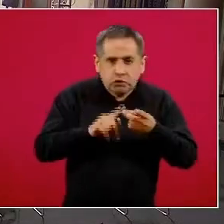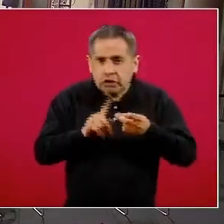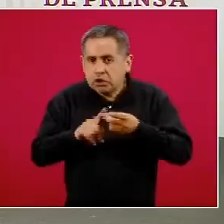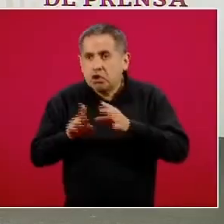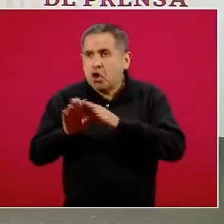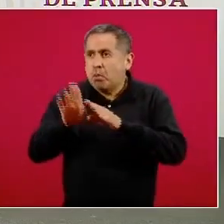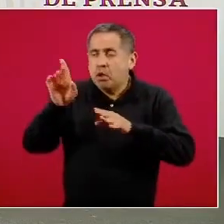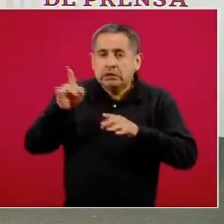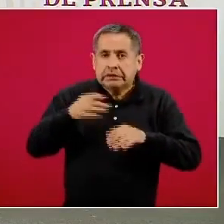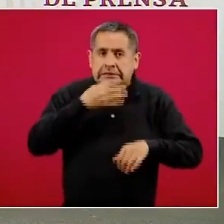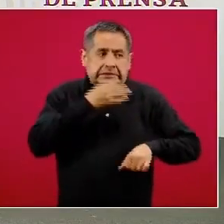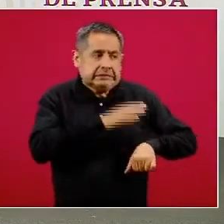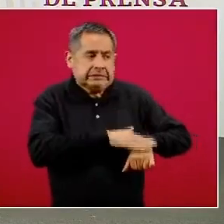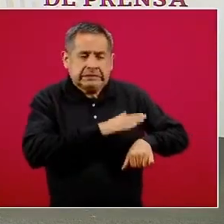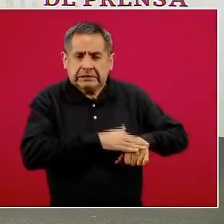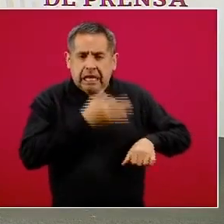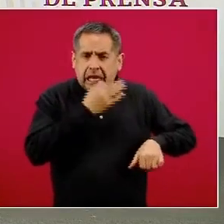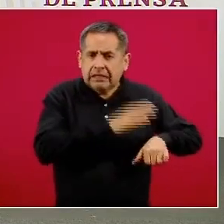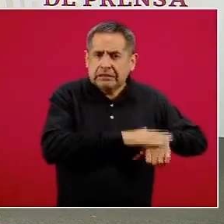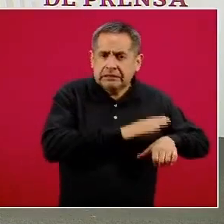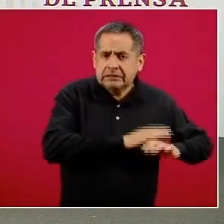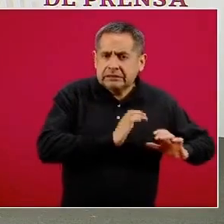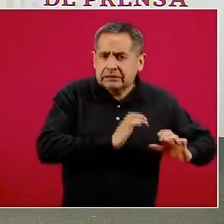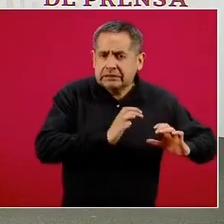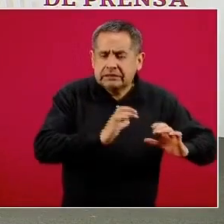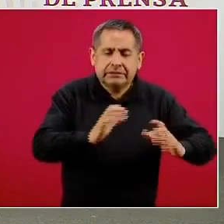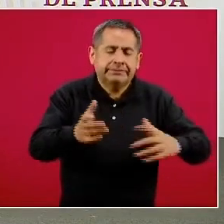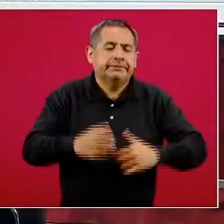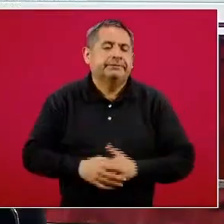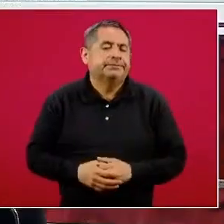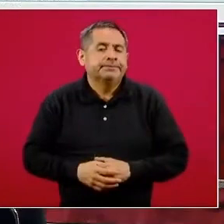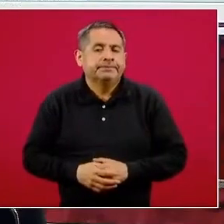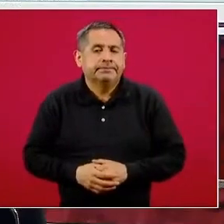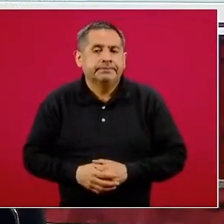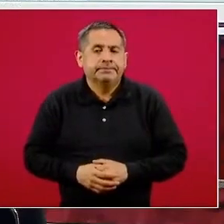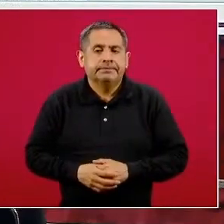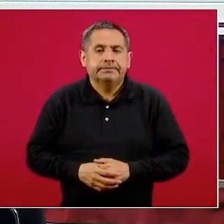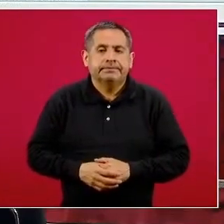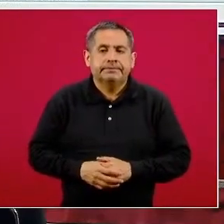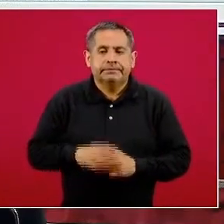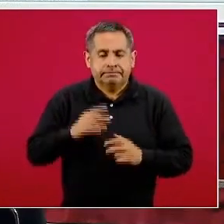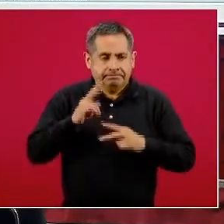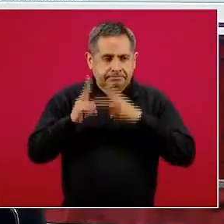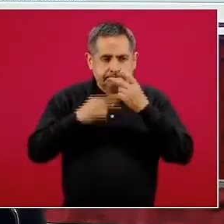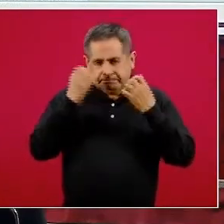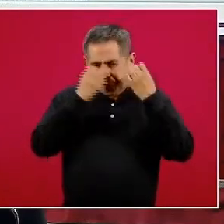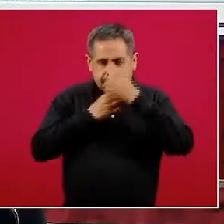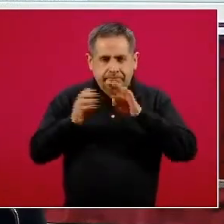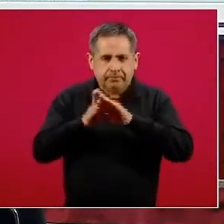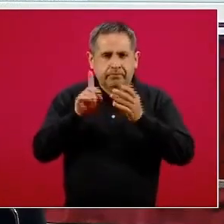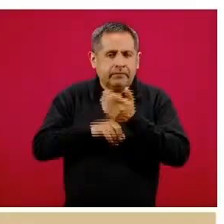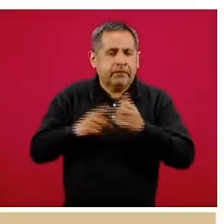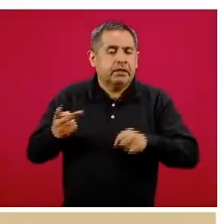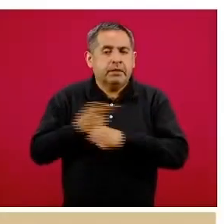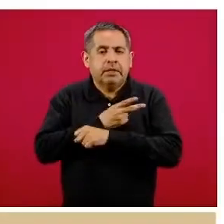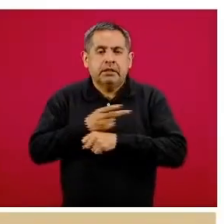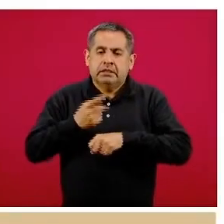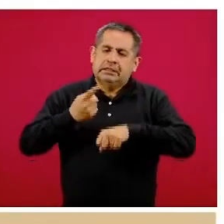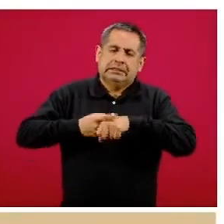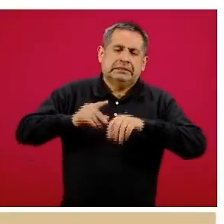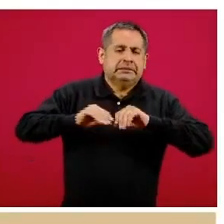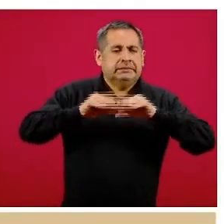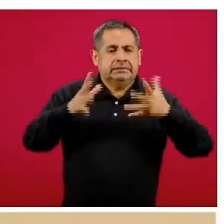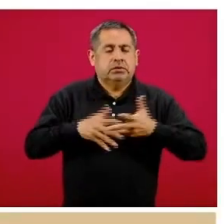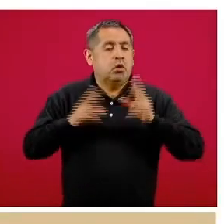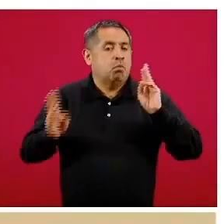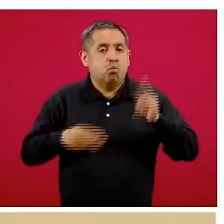constantemente la unidad. La que sigue. Muchas gracias. Entonces vamos revisando, como les digo, la situación epidemiológica